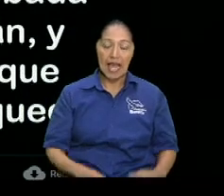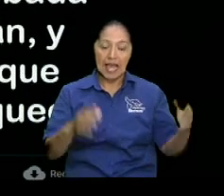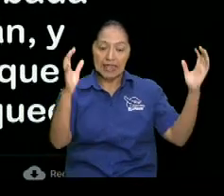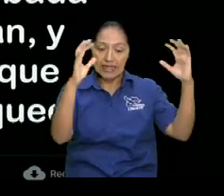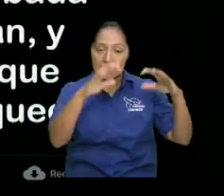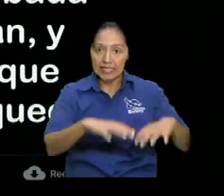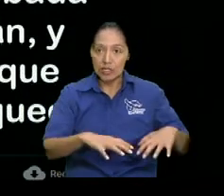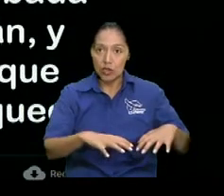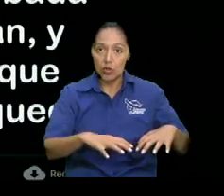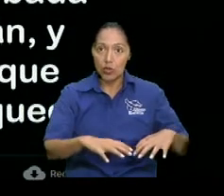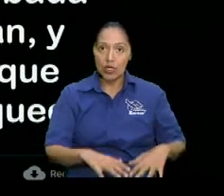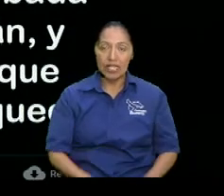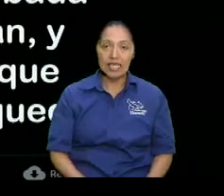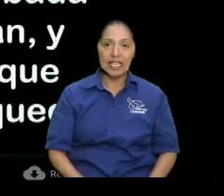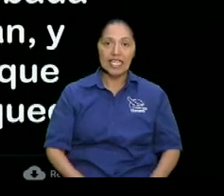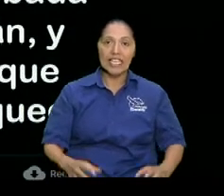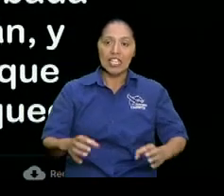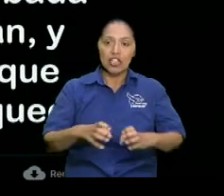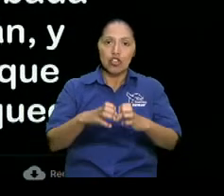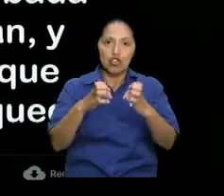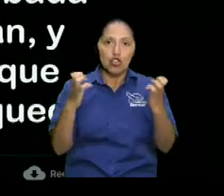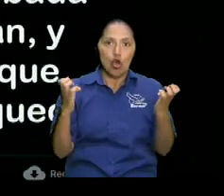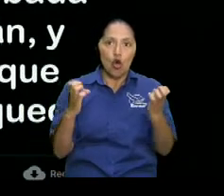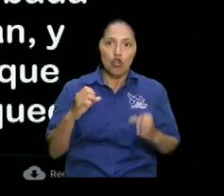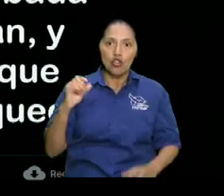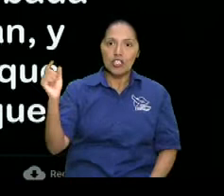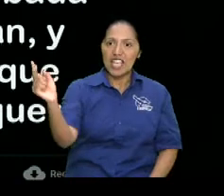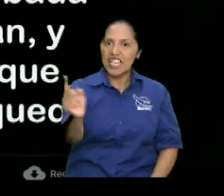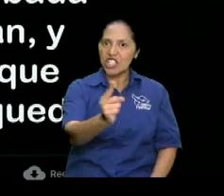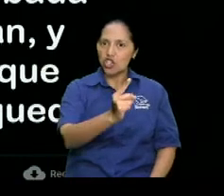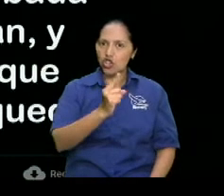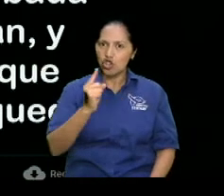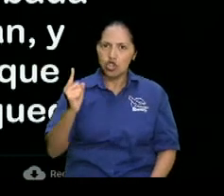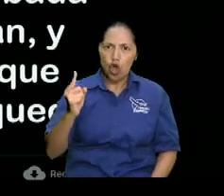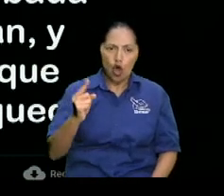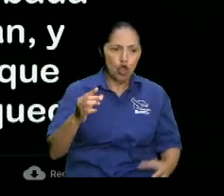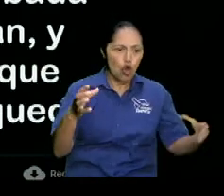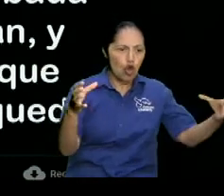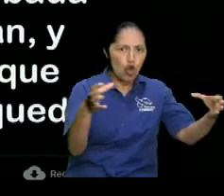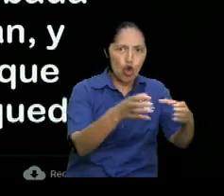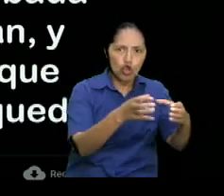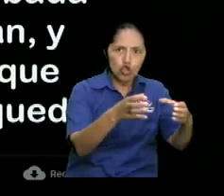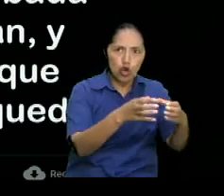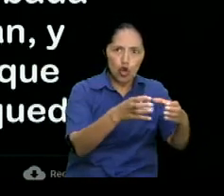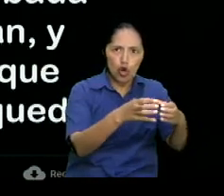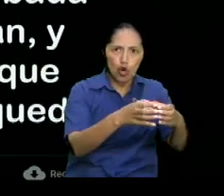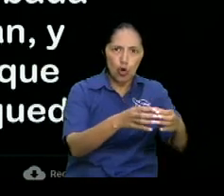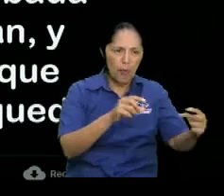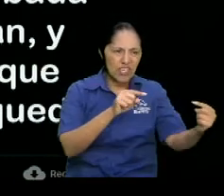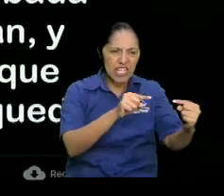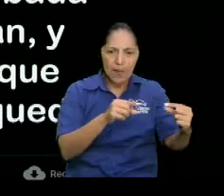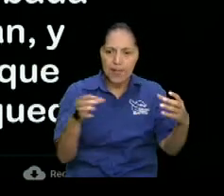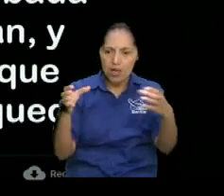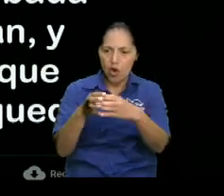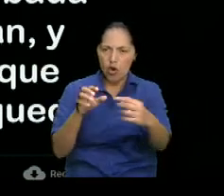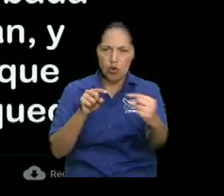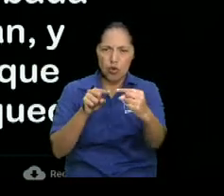amalecitas y los hijos del oriente estaban tendidos en el valle, numerosos como langostas, y sus camellos eran muchos,